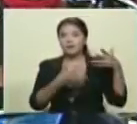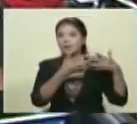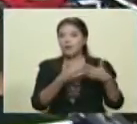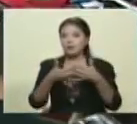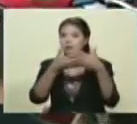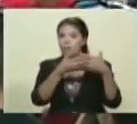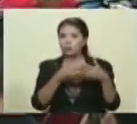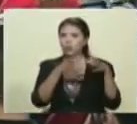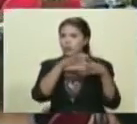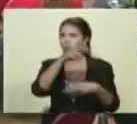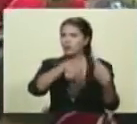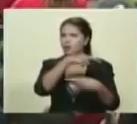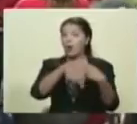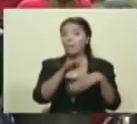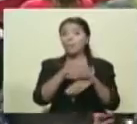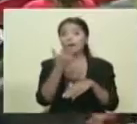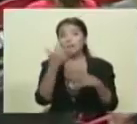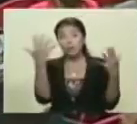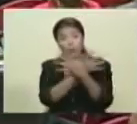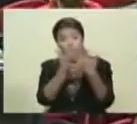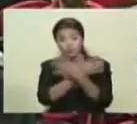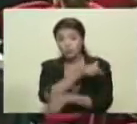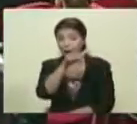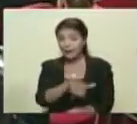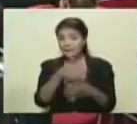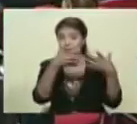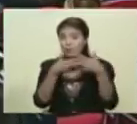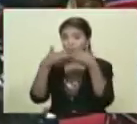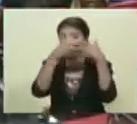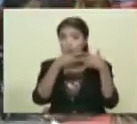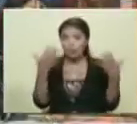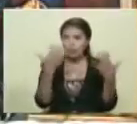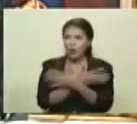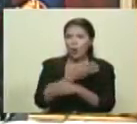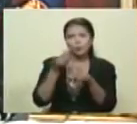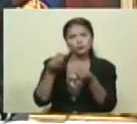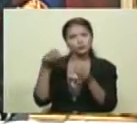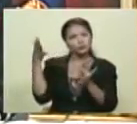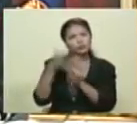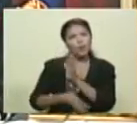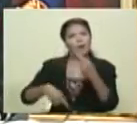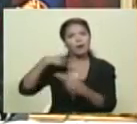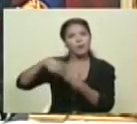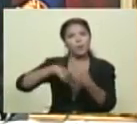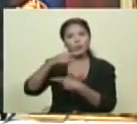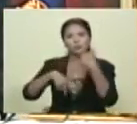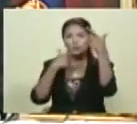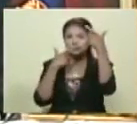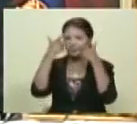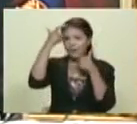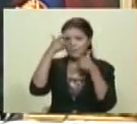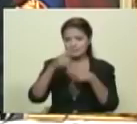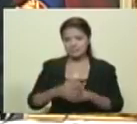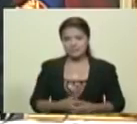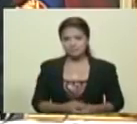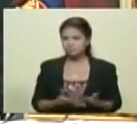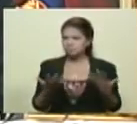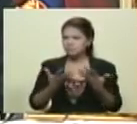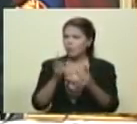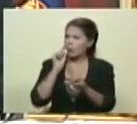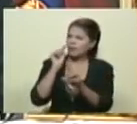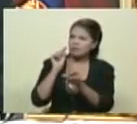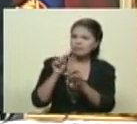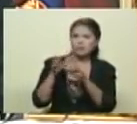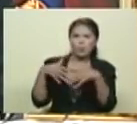Unidos, ya que hay mucha confusión aquí en cuanto al carácter de la revolución chavista, hacia dónde va